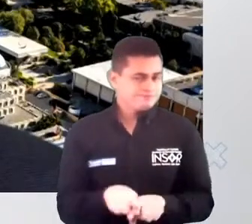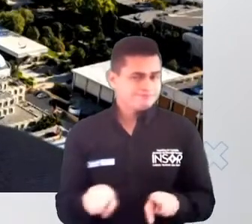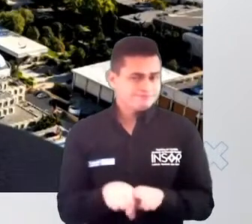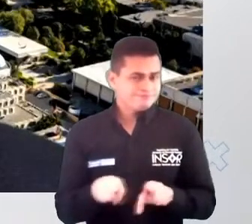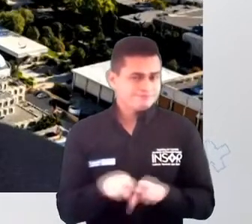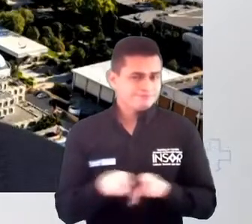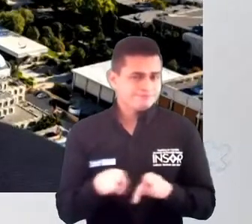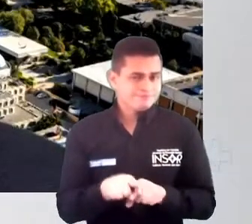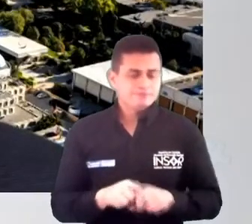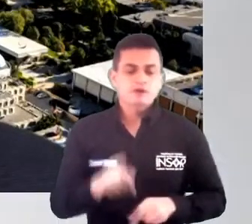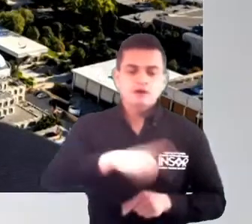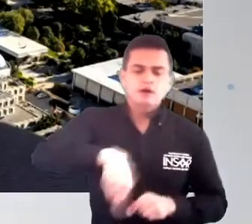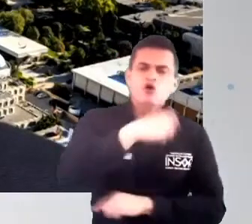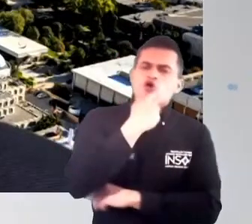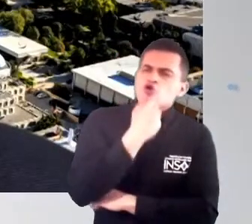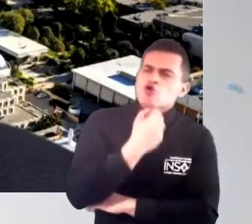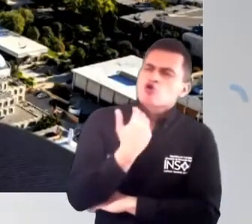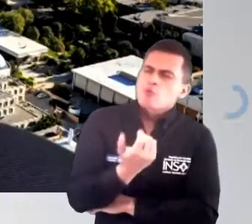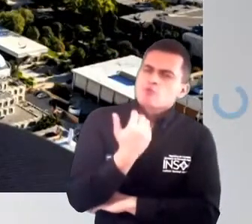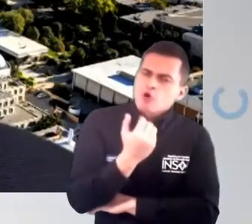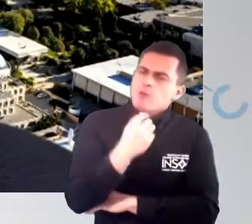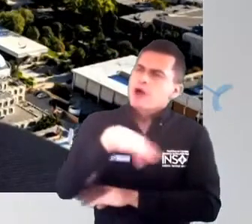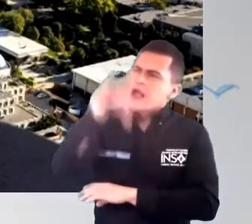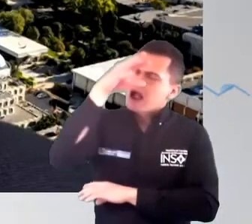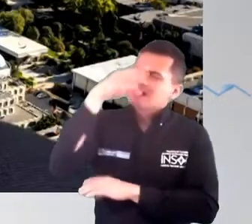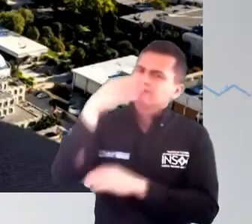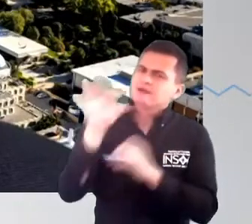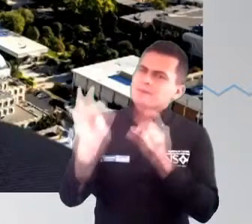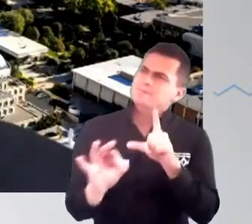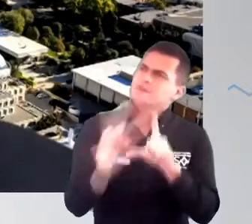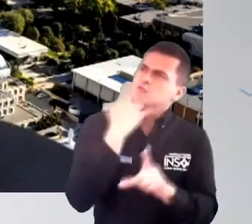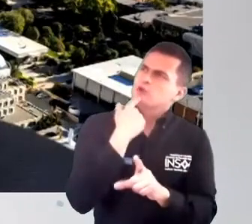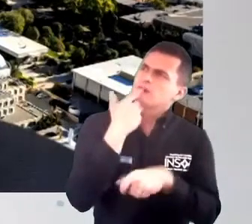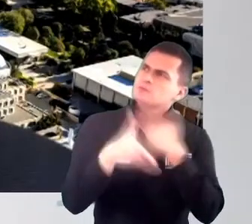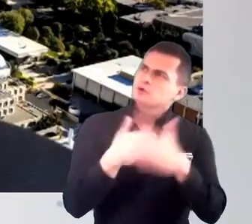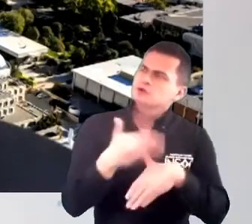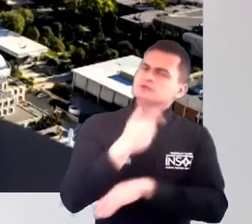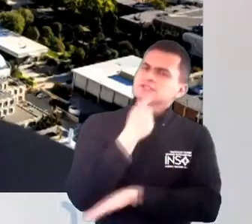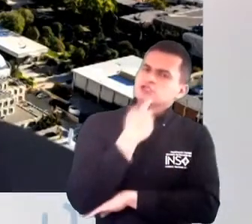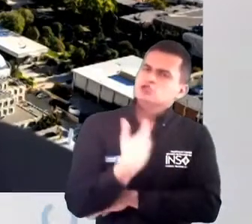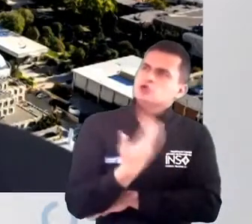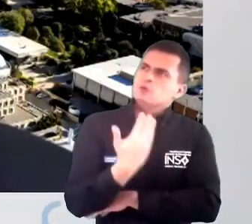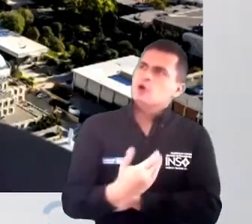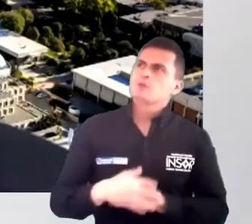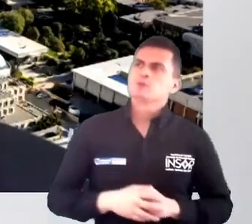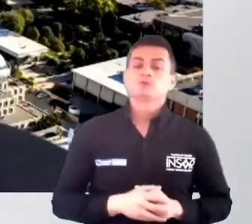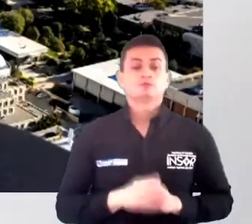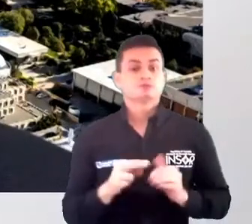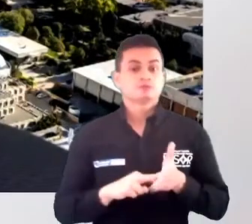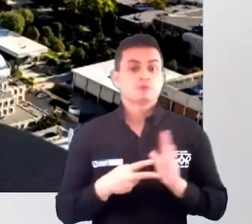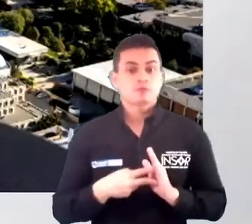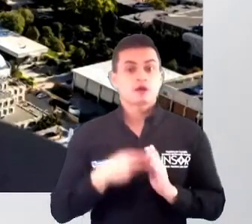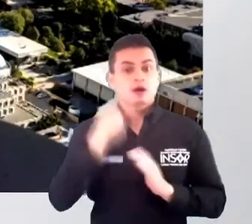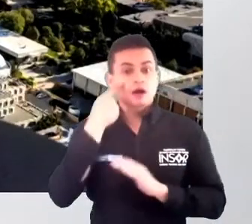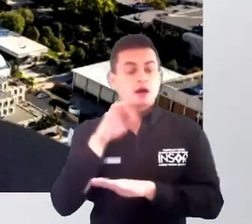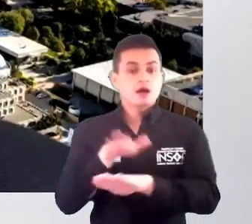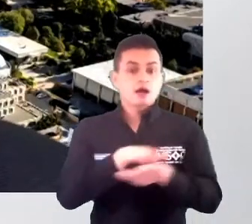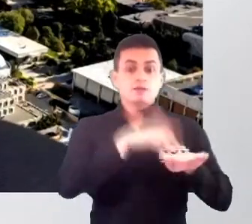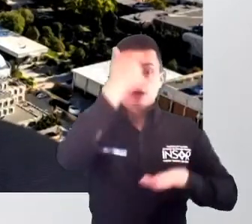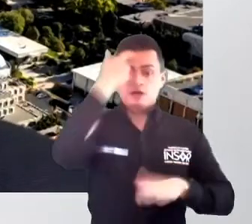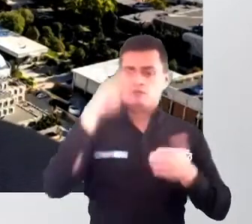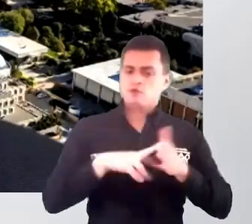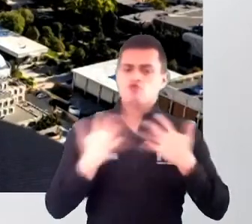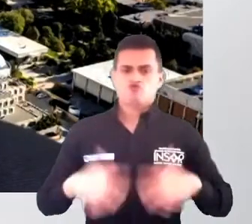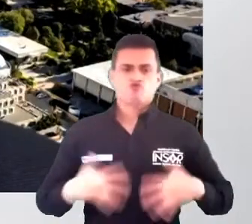cómo aprender en el espacio virtual. Por lo tanto, creo que es muy importante para nosotros no pensar que algo va a salir perfecto